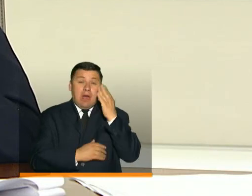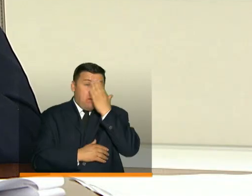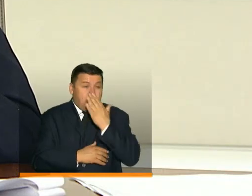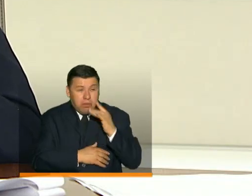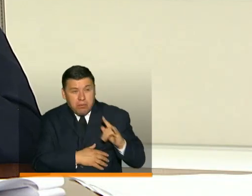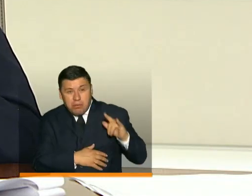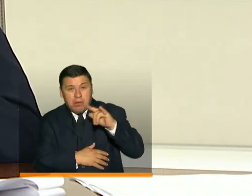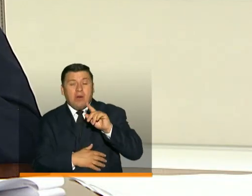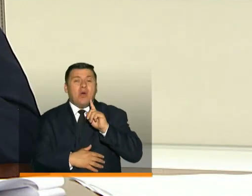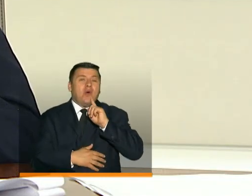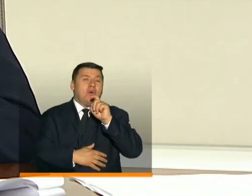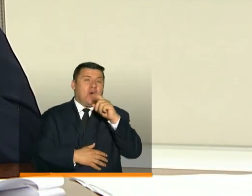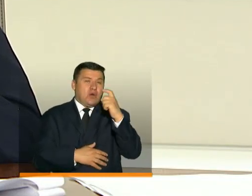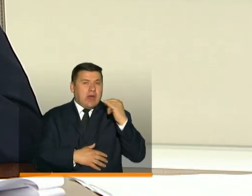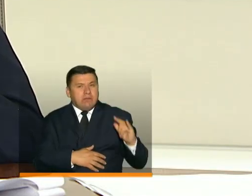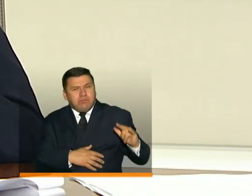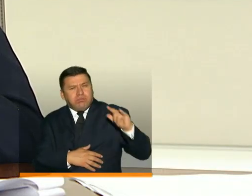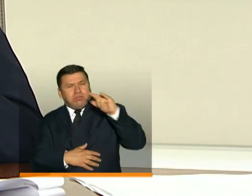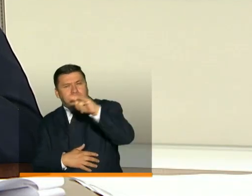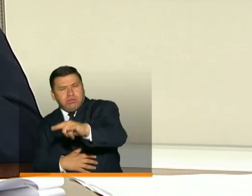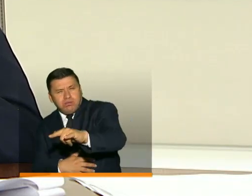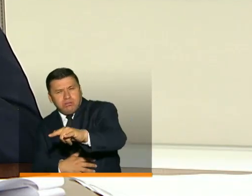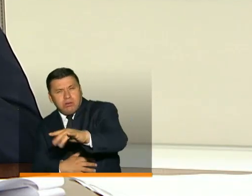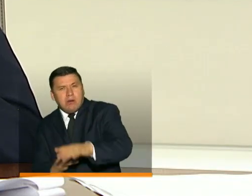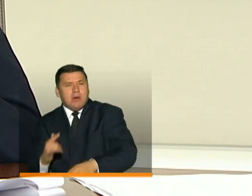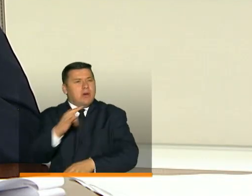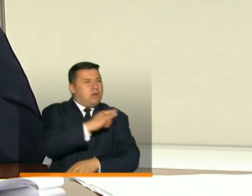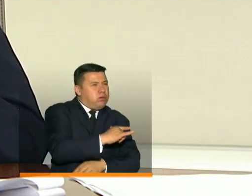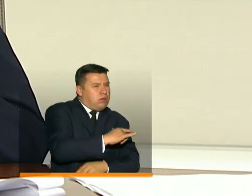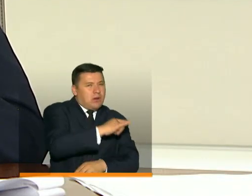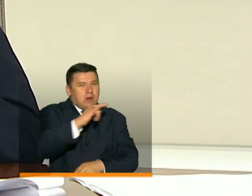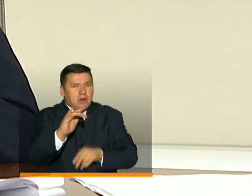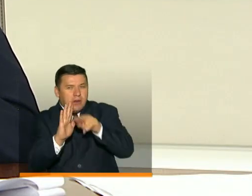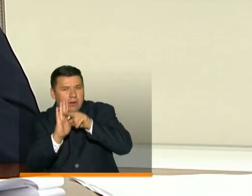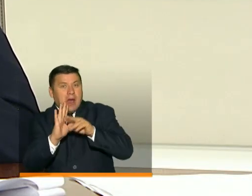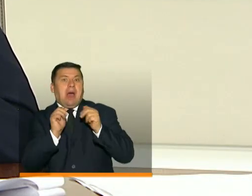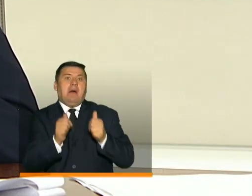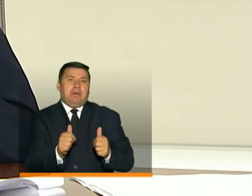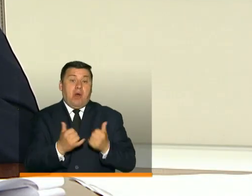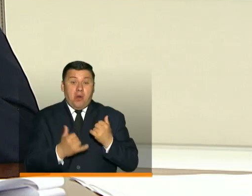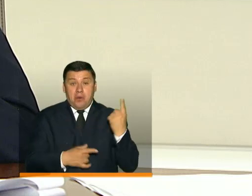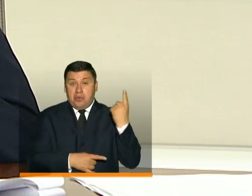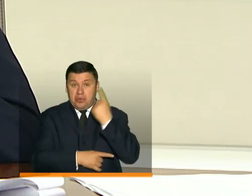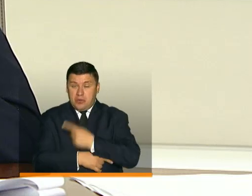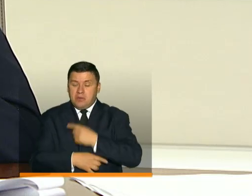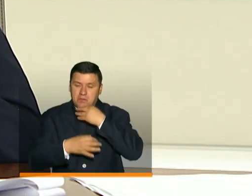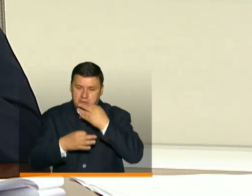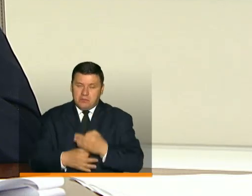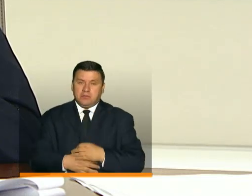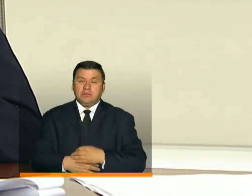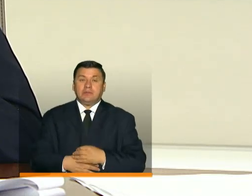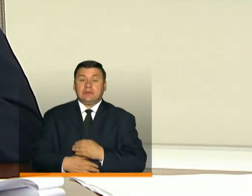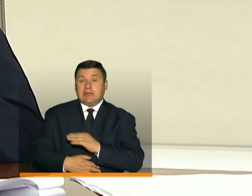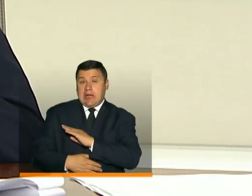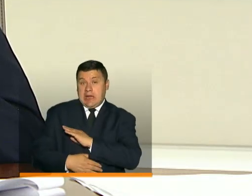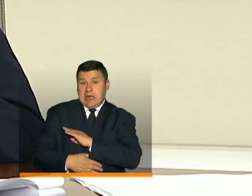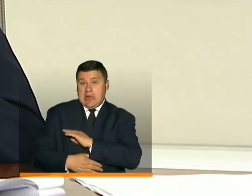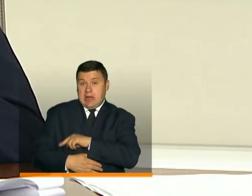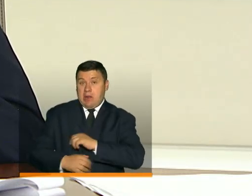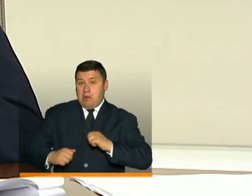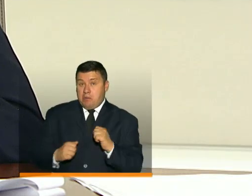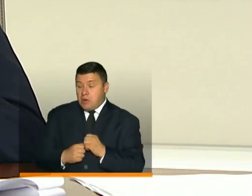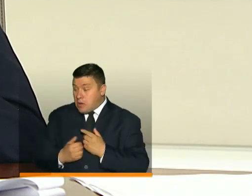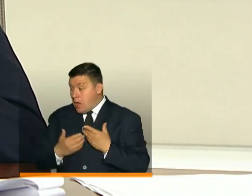piloto, Bucaramanga-Cúcuta, pero adicionalmente en el día de hoy definimos con la alcaldesa de